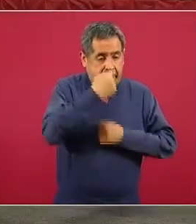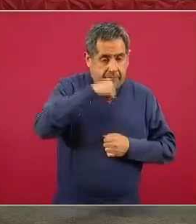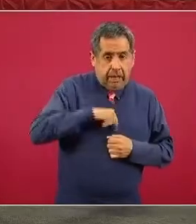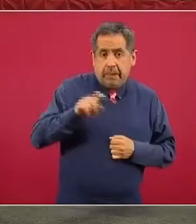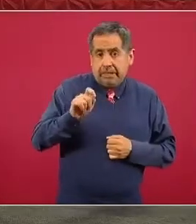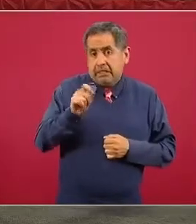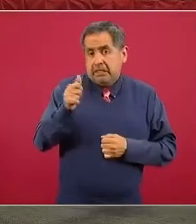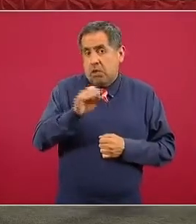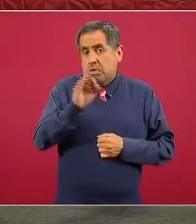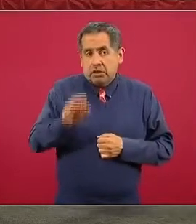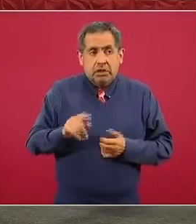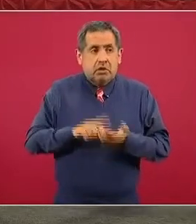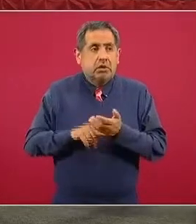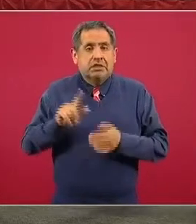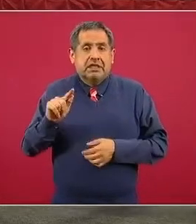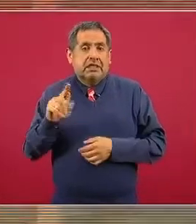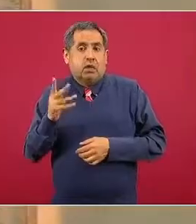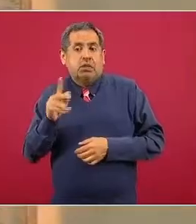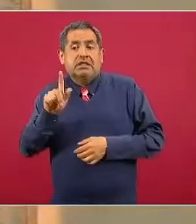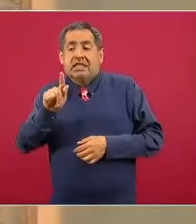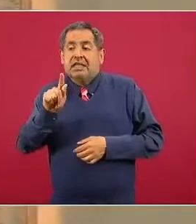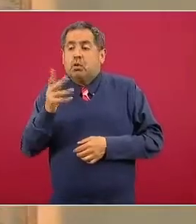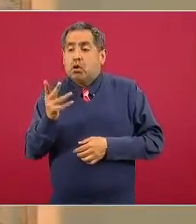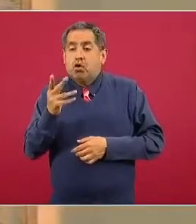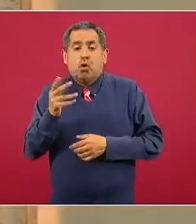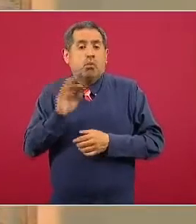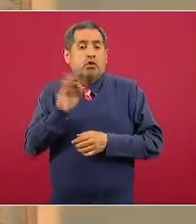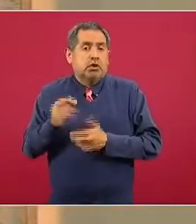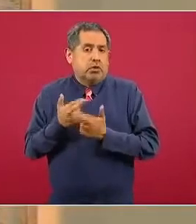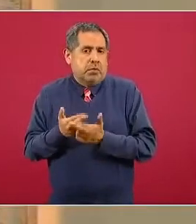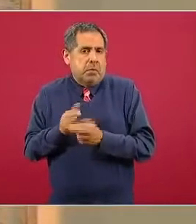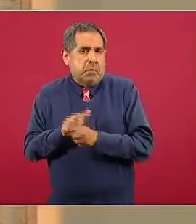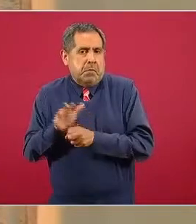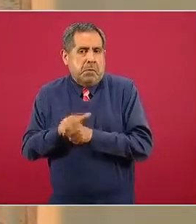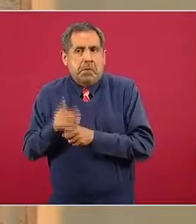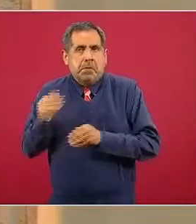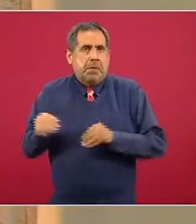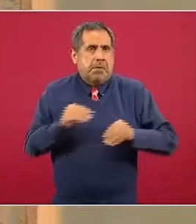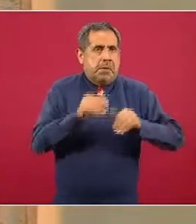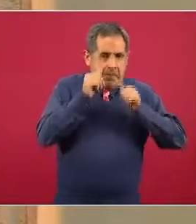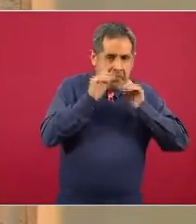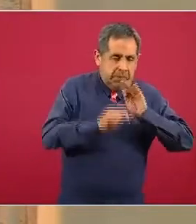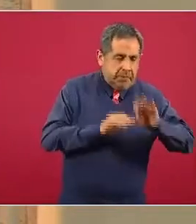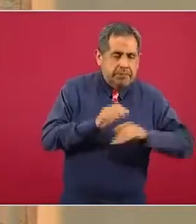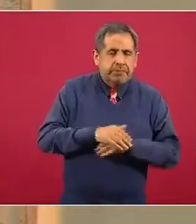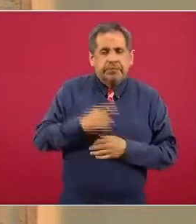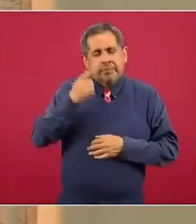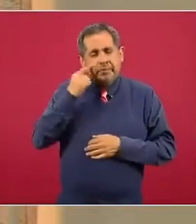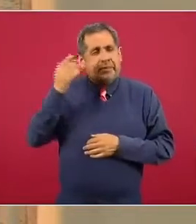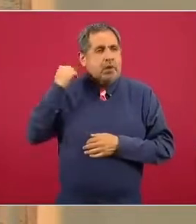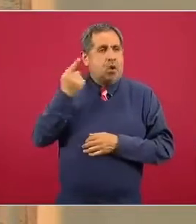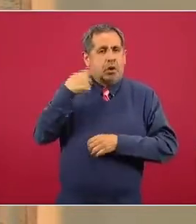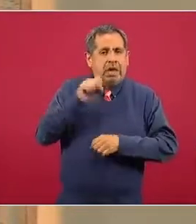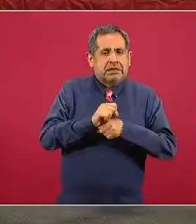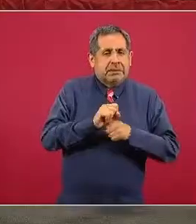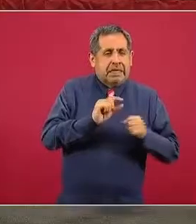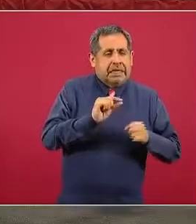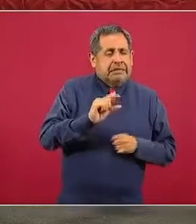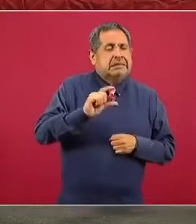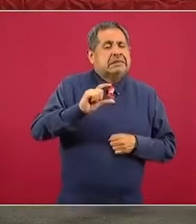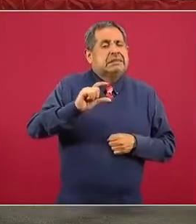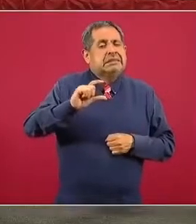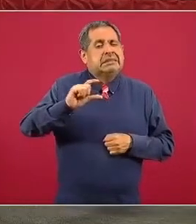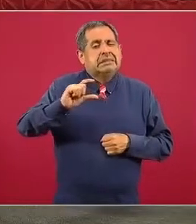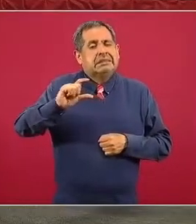podemos ver que esa tendencia ascendente que inició prácticamente hace una semana ha mantenido